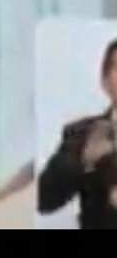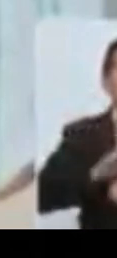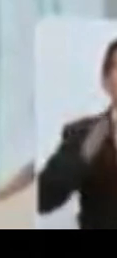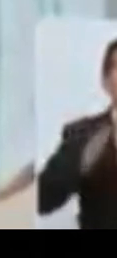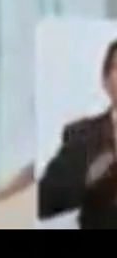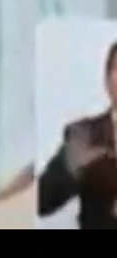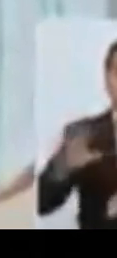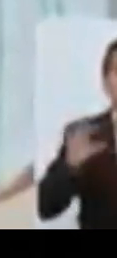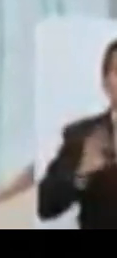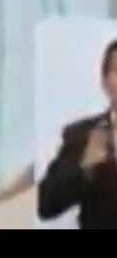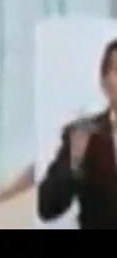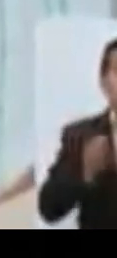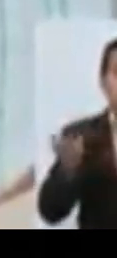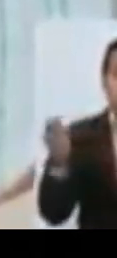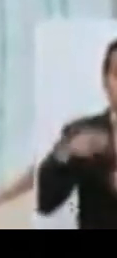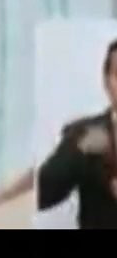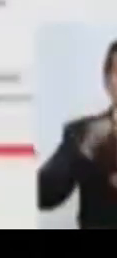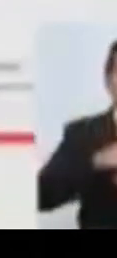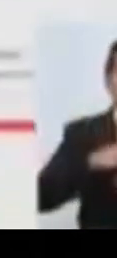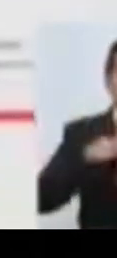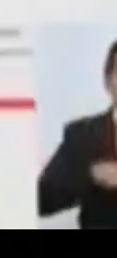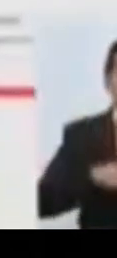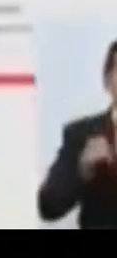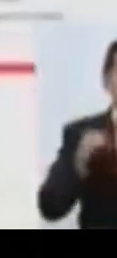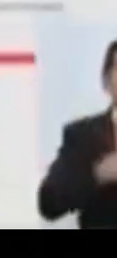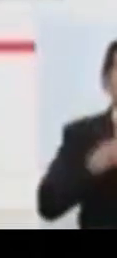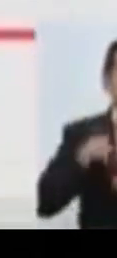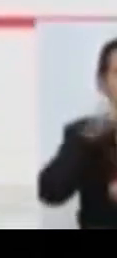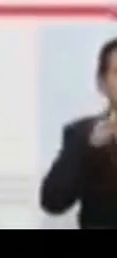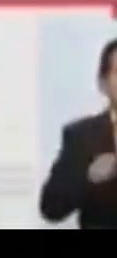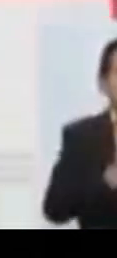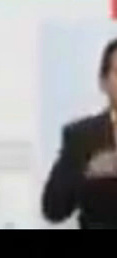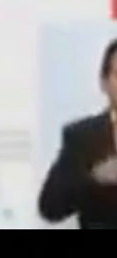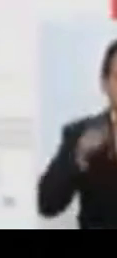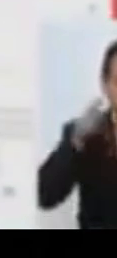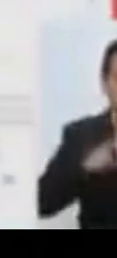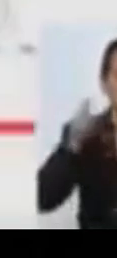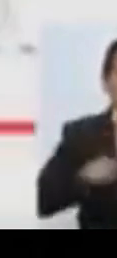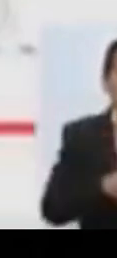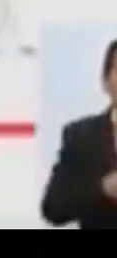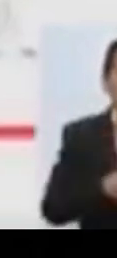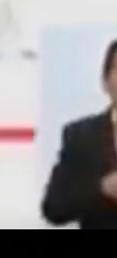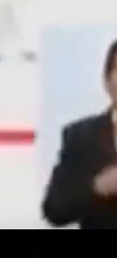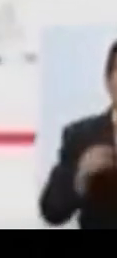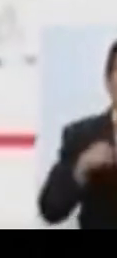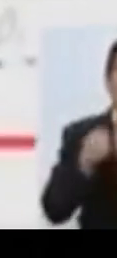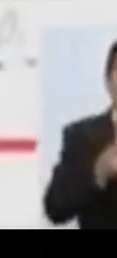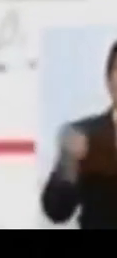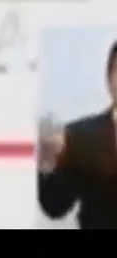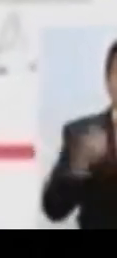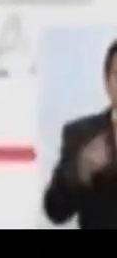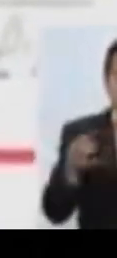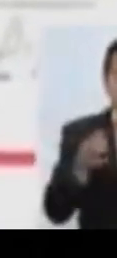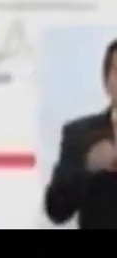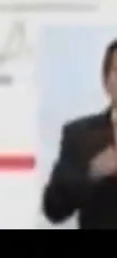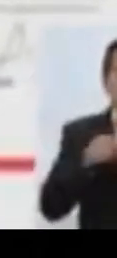los parientes que han ingresado a trabajar con este fantasma. Eso es lo que tenemos que llegar. Por eso cuando se crea una comisión tiene que ser para llegar